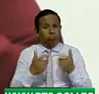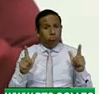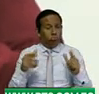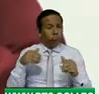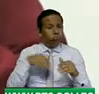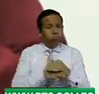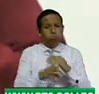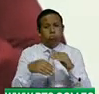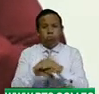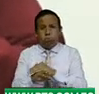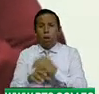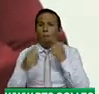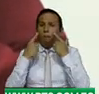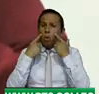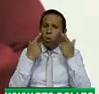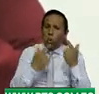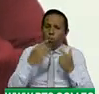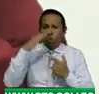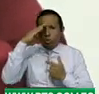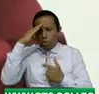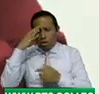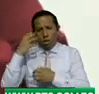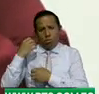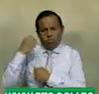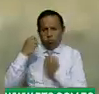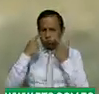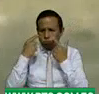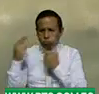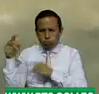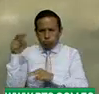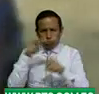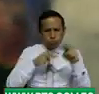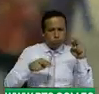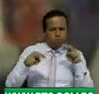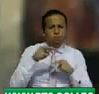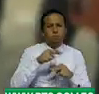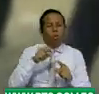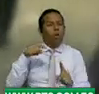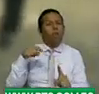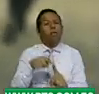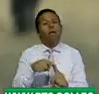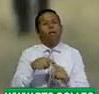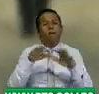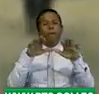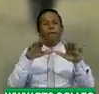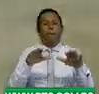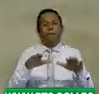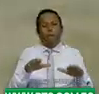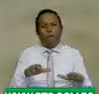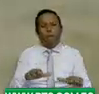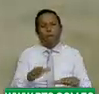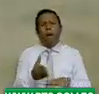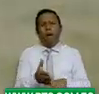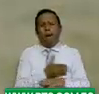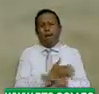por lo tanto hay patrullajes, hay monitoreos permanentes de estas fuerzas. Así se pretende que regrese la calma en